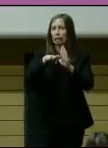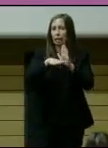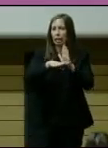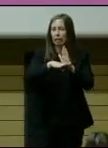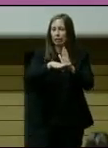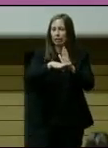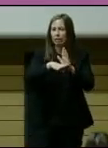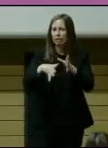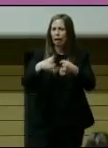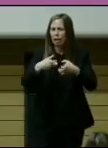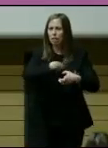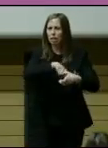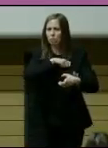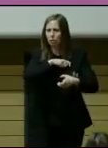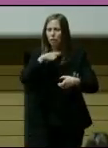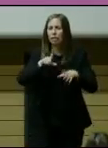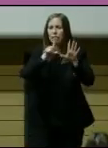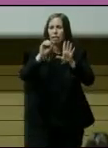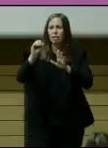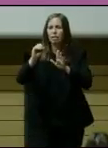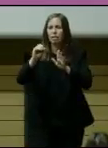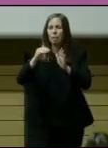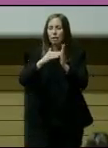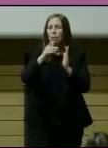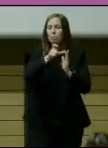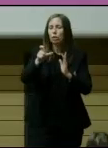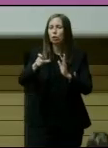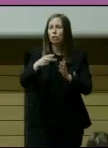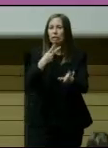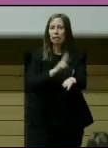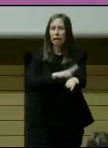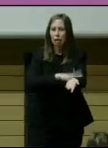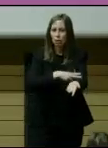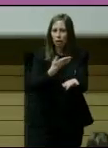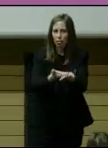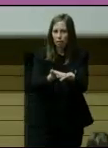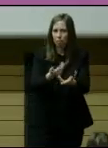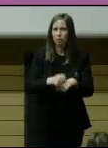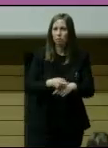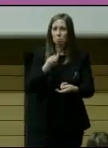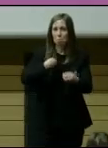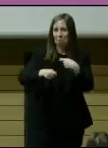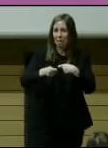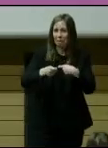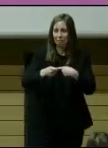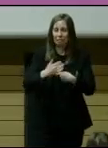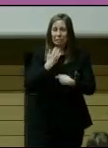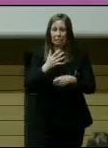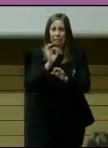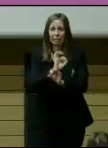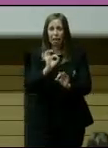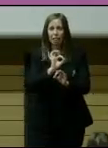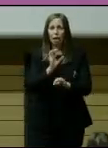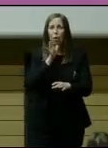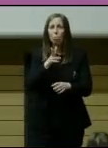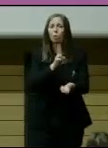demanda española. Oiga, que en España tenemos 60.000 personas que demandan heroína solo. Es que ya nadie quiere vendernos. Ya los de la